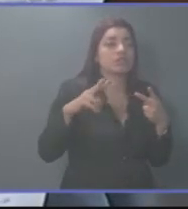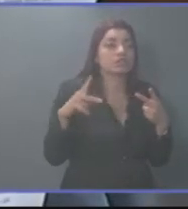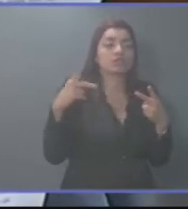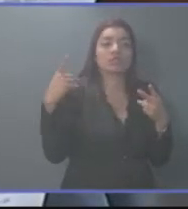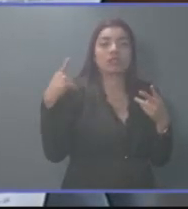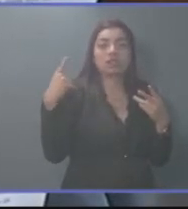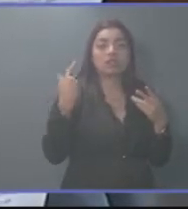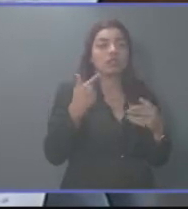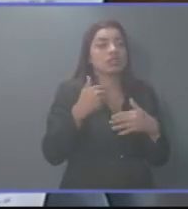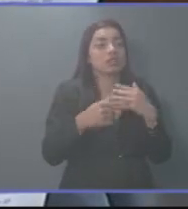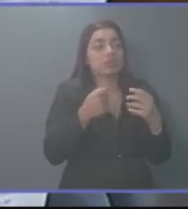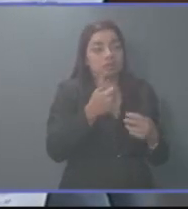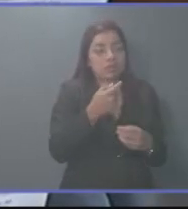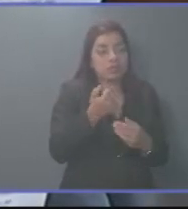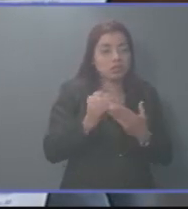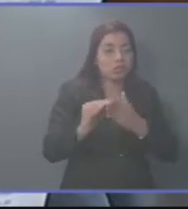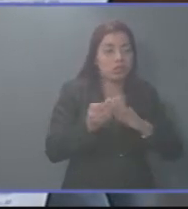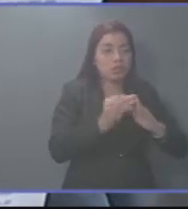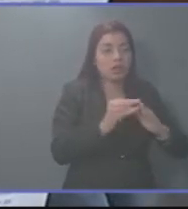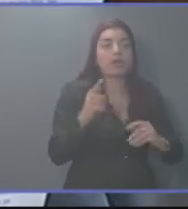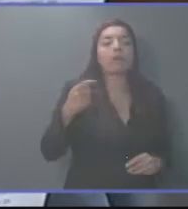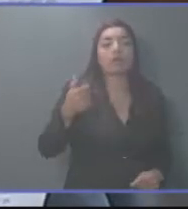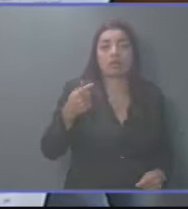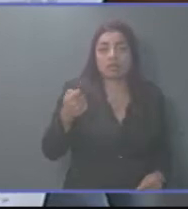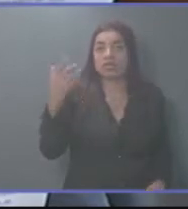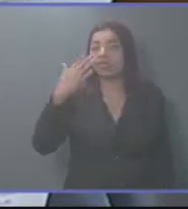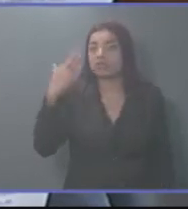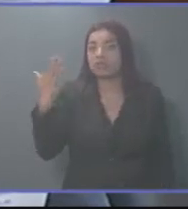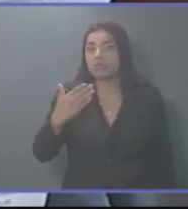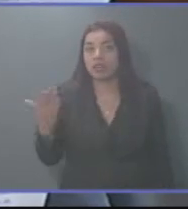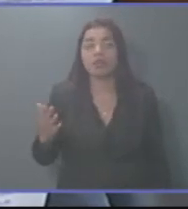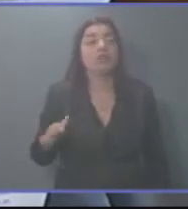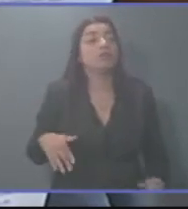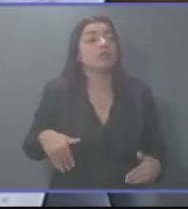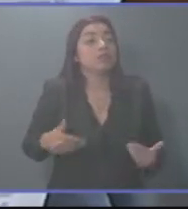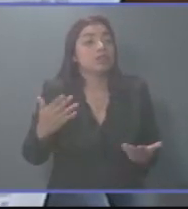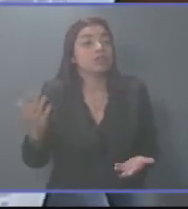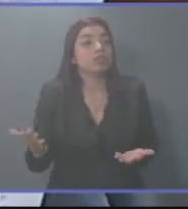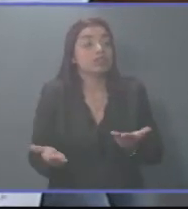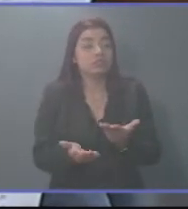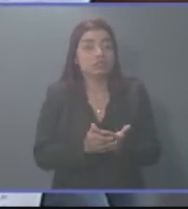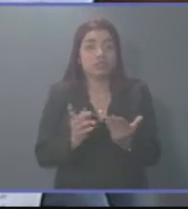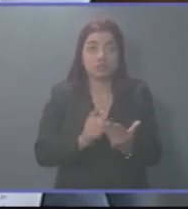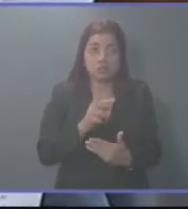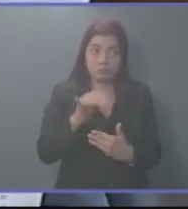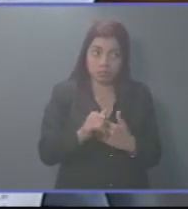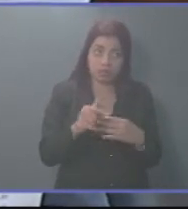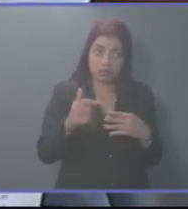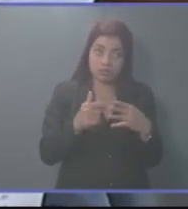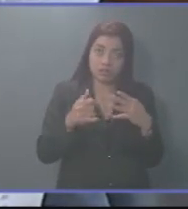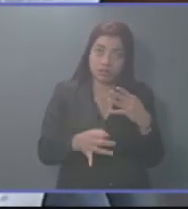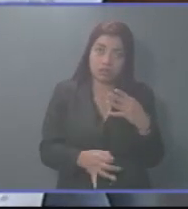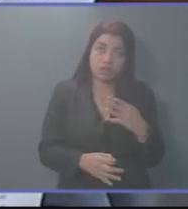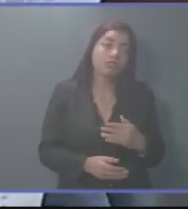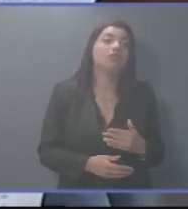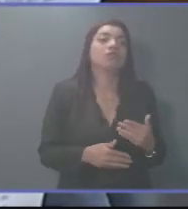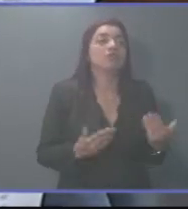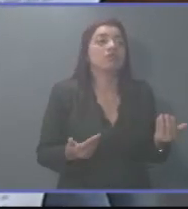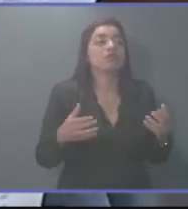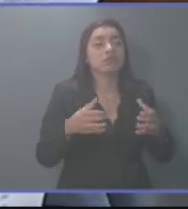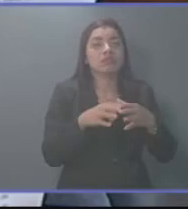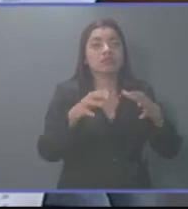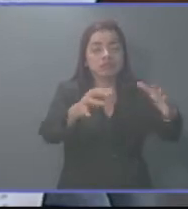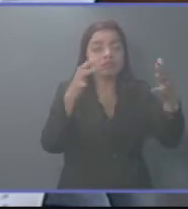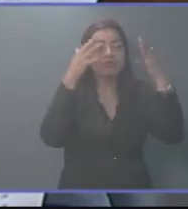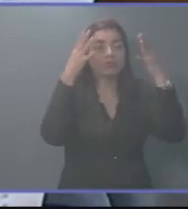Urbana y Policía Rural, para lo cual se adjunta el correspondiente proyecto de decreto. Así, el dictamen